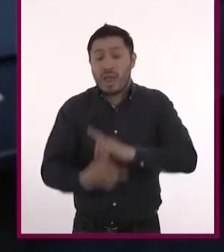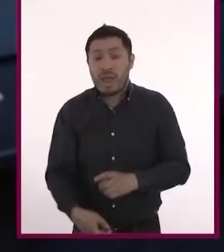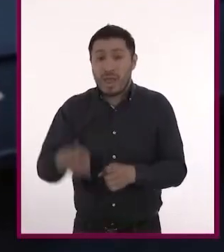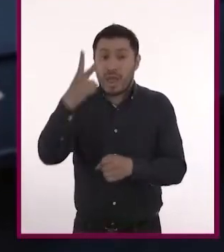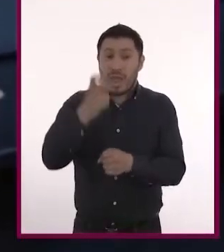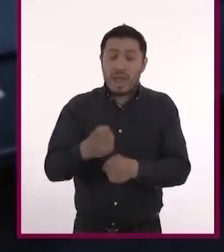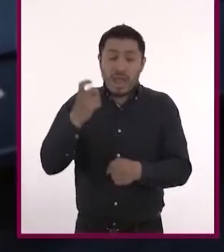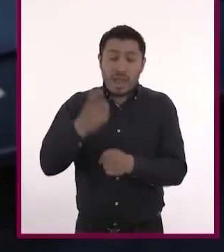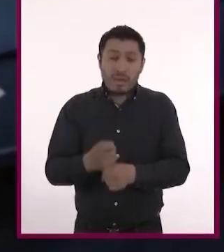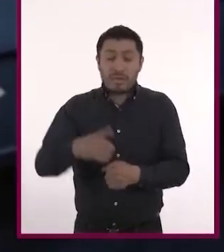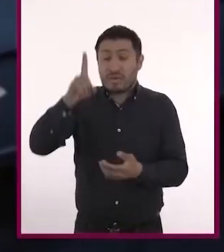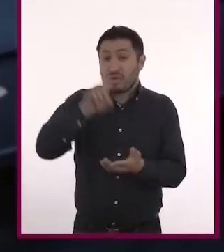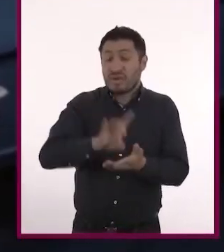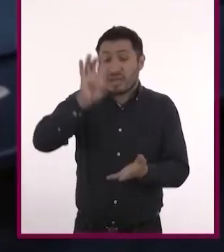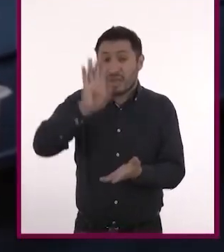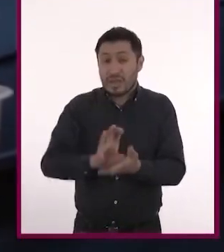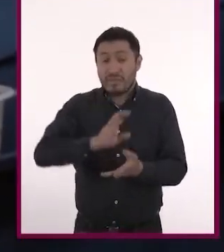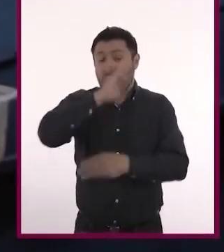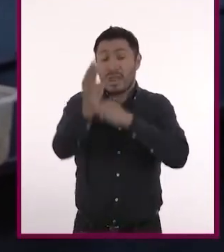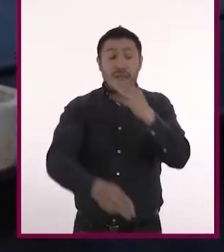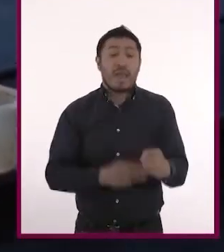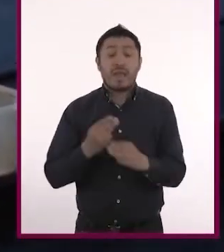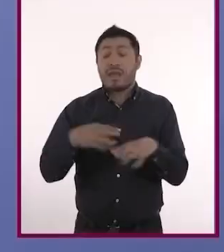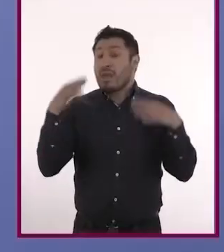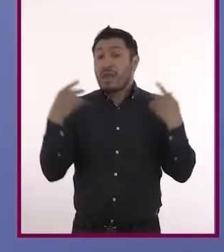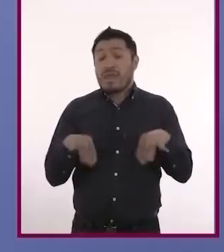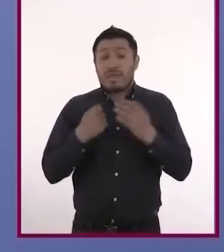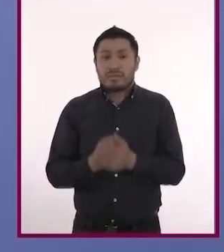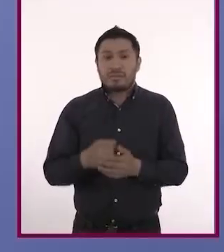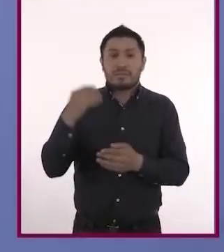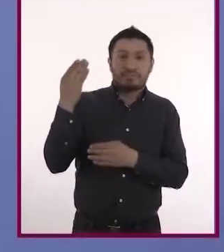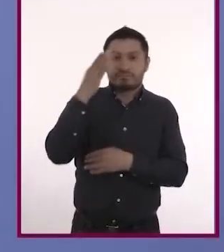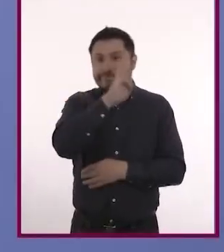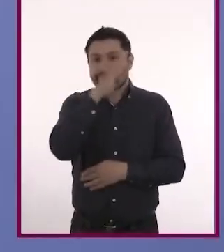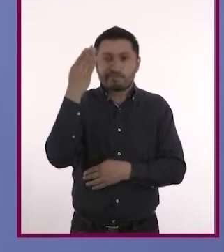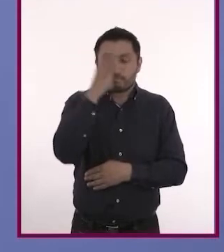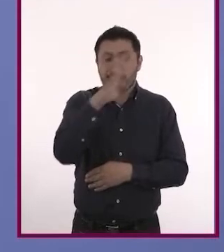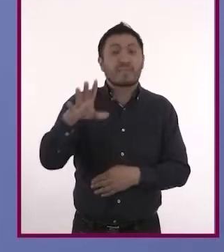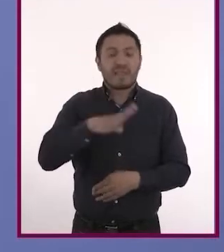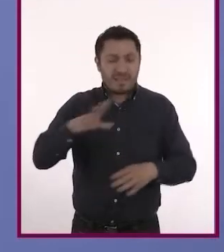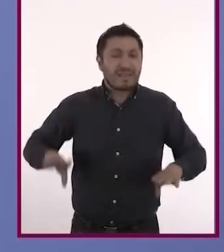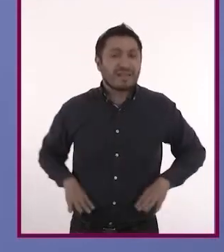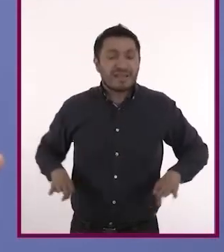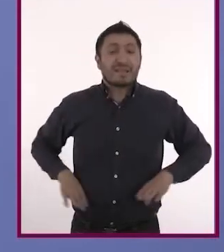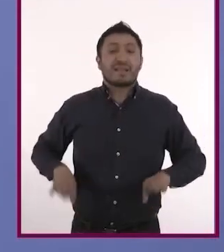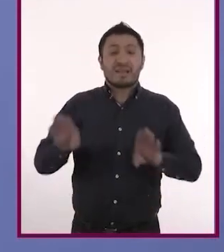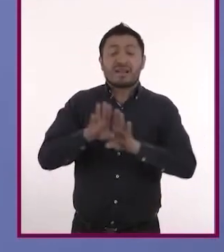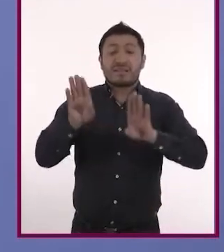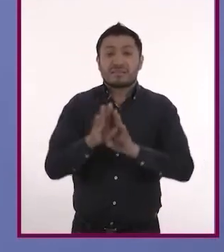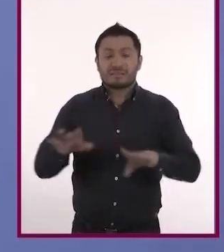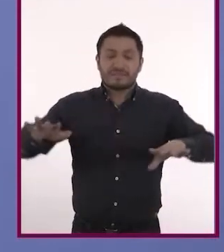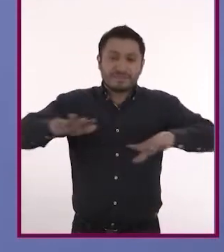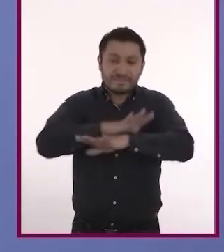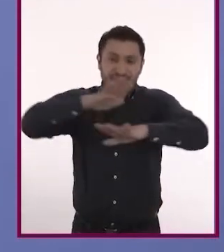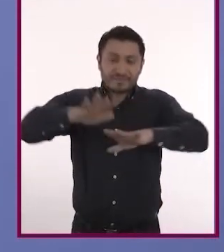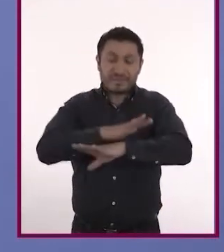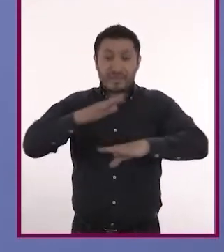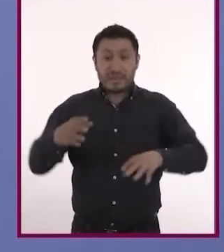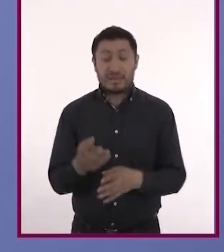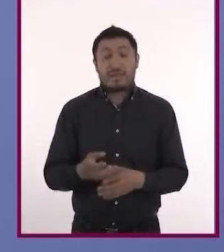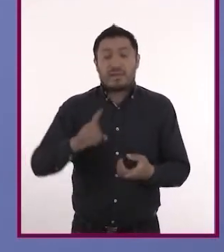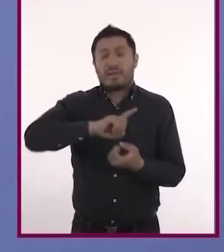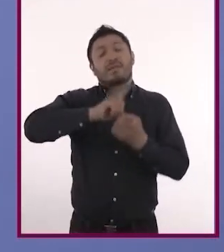segunda causa de discapacidad a nivel mundial. Bipolaridad. Se suele caracterizar por la alternancia de episodios